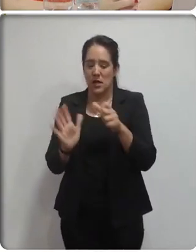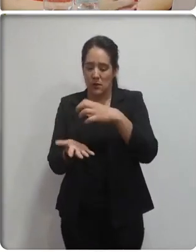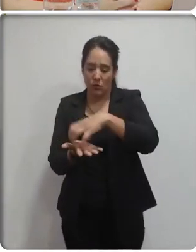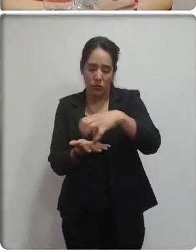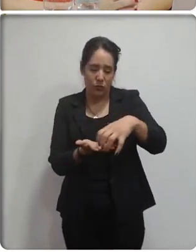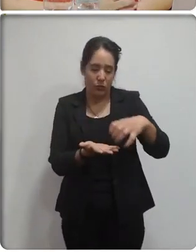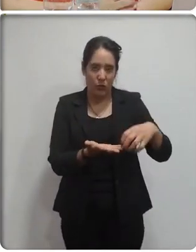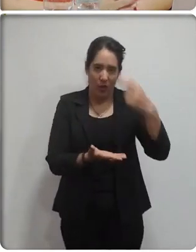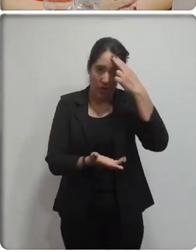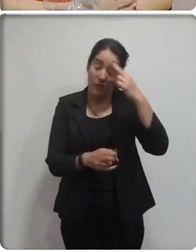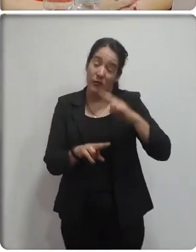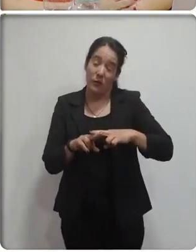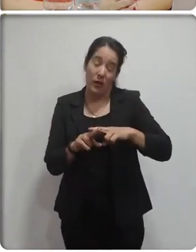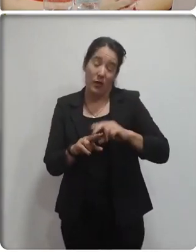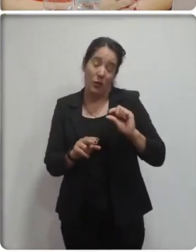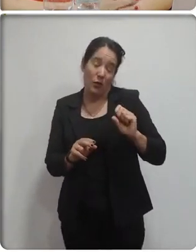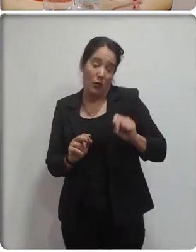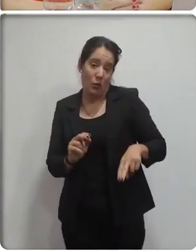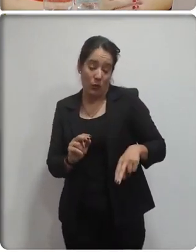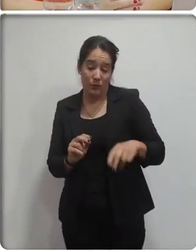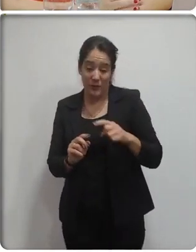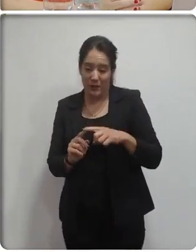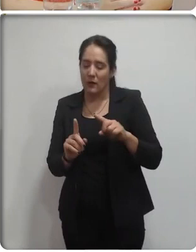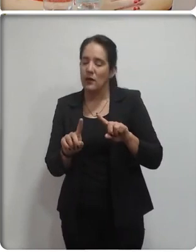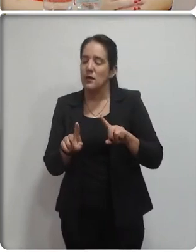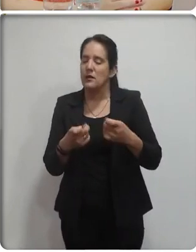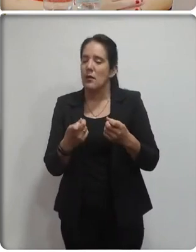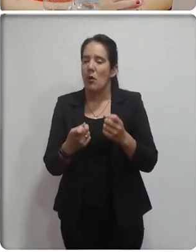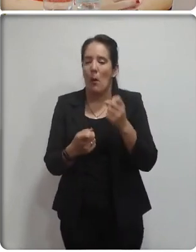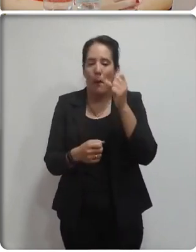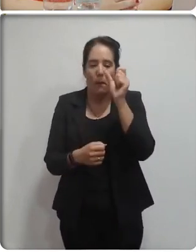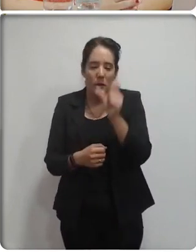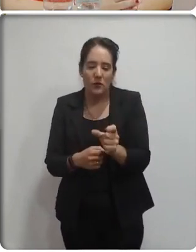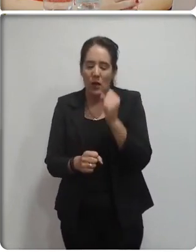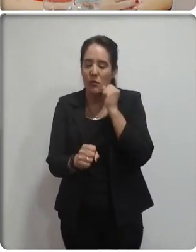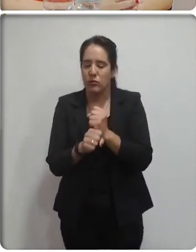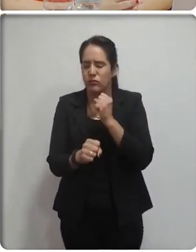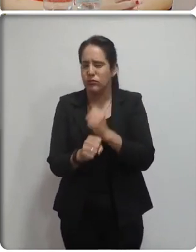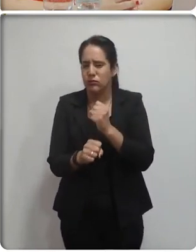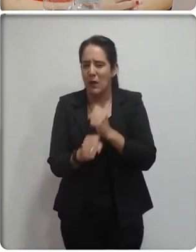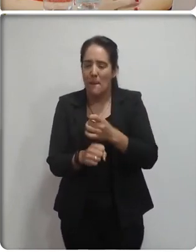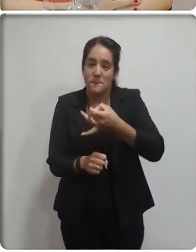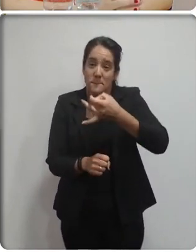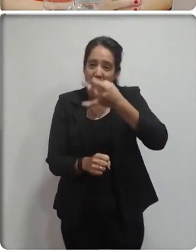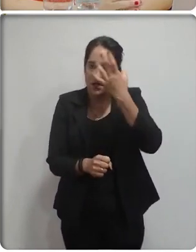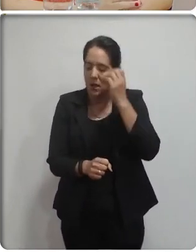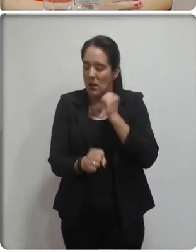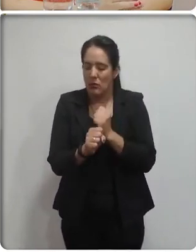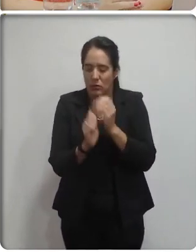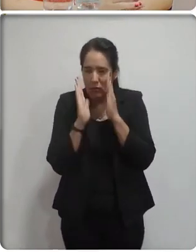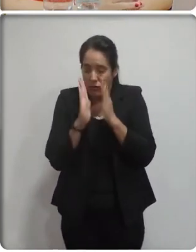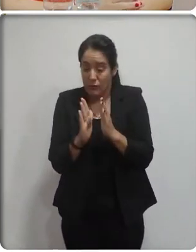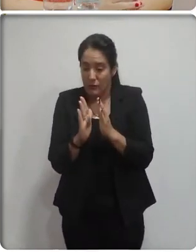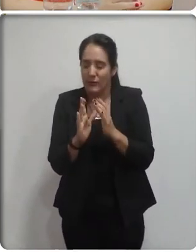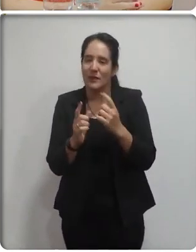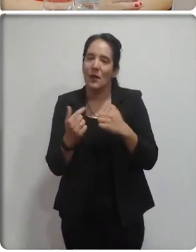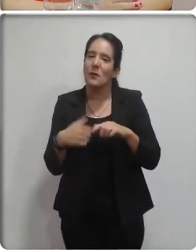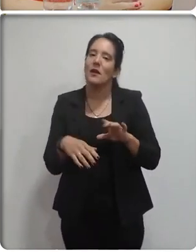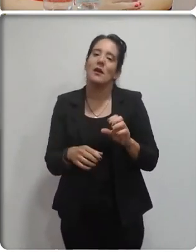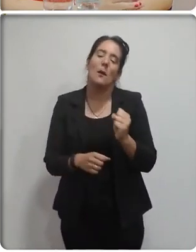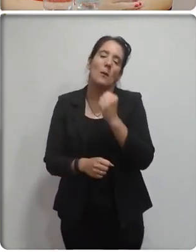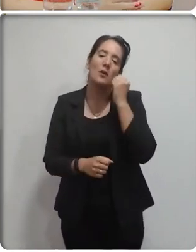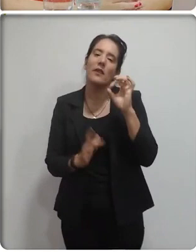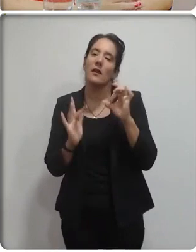hoy, que el recurso humano es extremadamente especializado en alguna de las patologías que tratamos, la calidad humana de la asistencia y